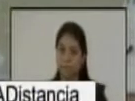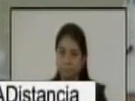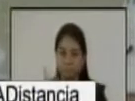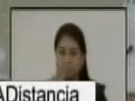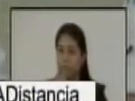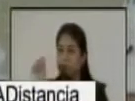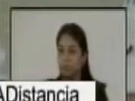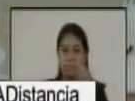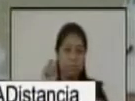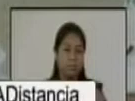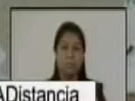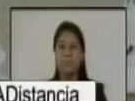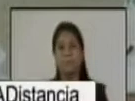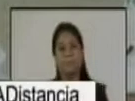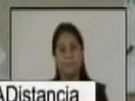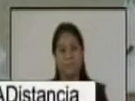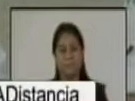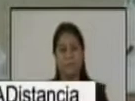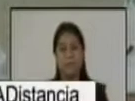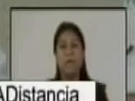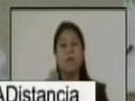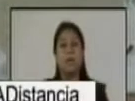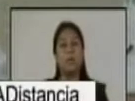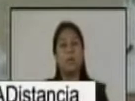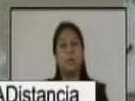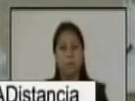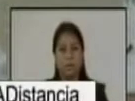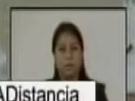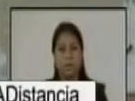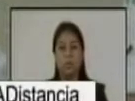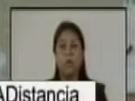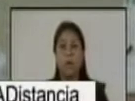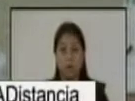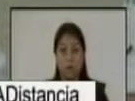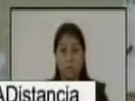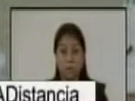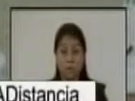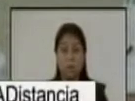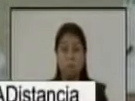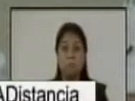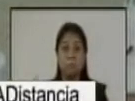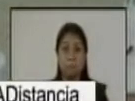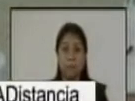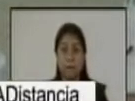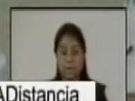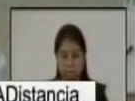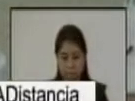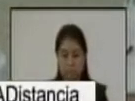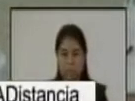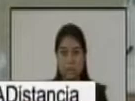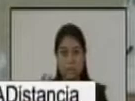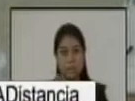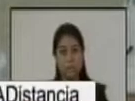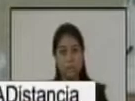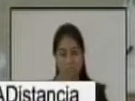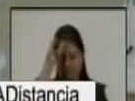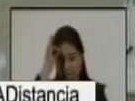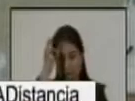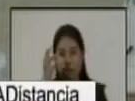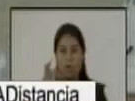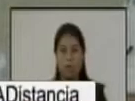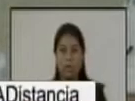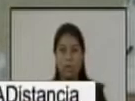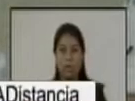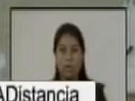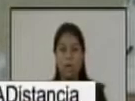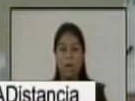Estimados conciudadanos, se acerca para las personas que tenemos fe un momento